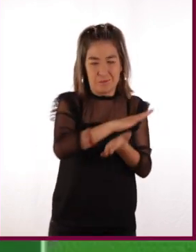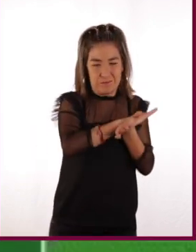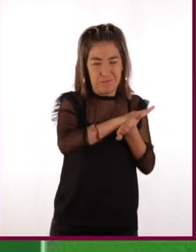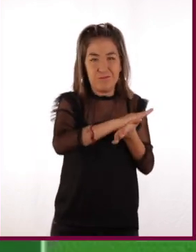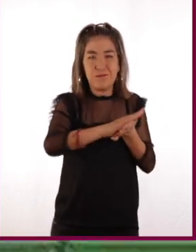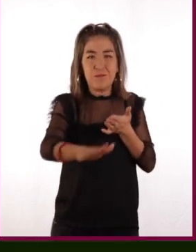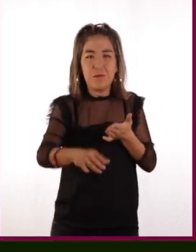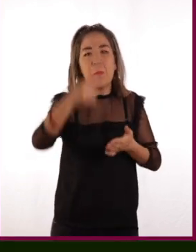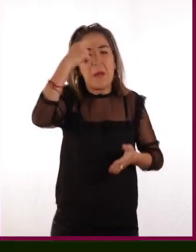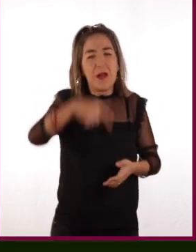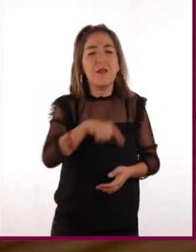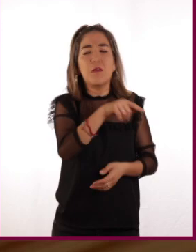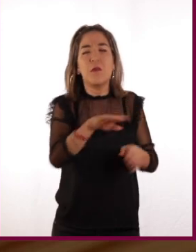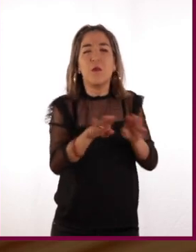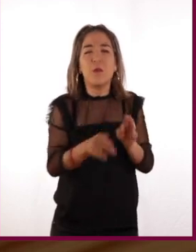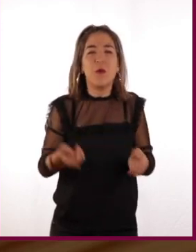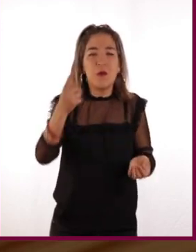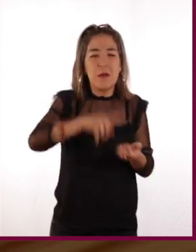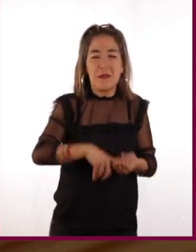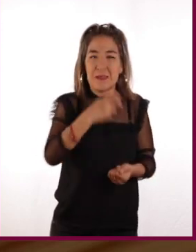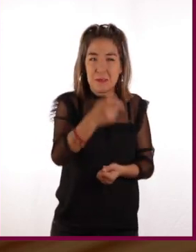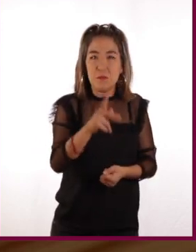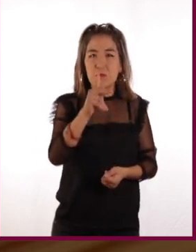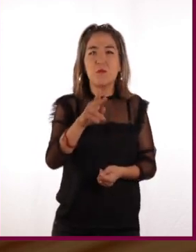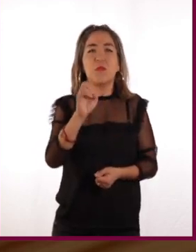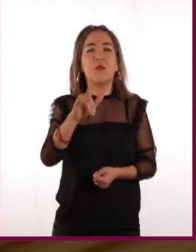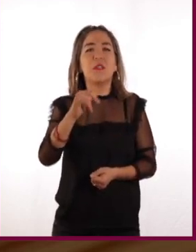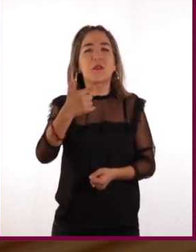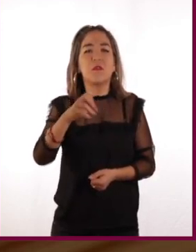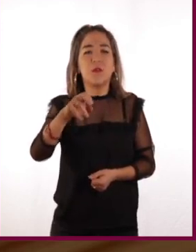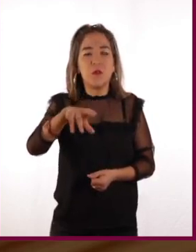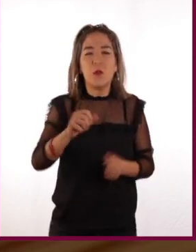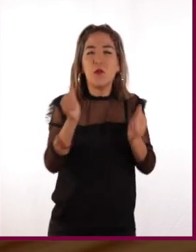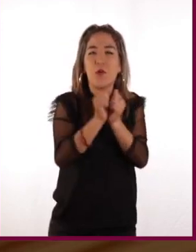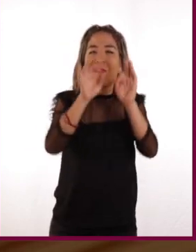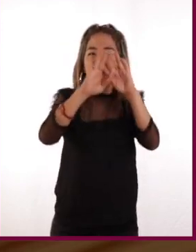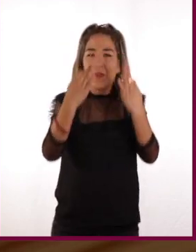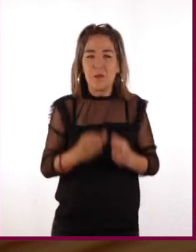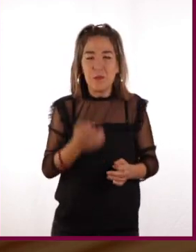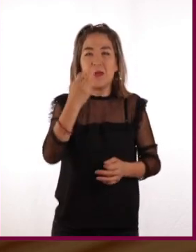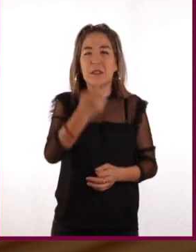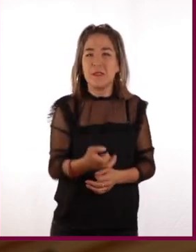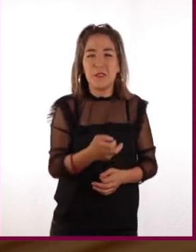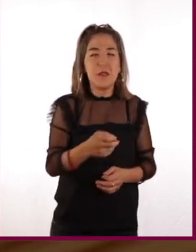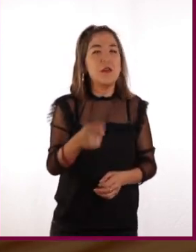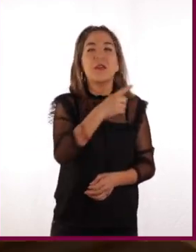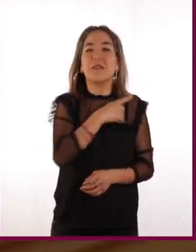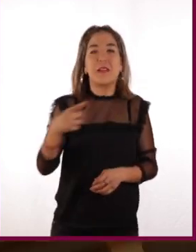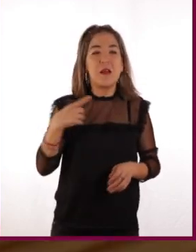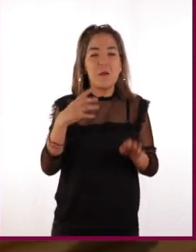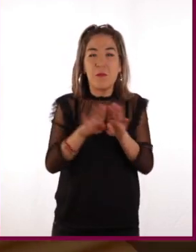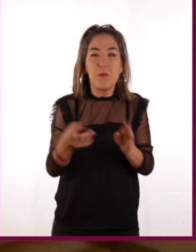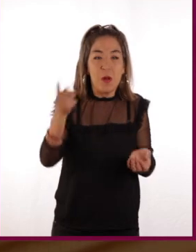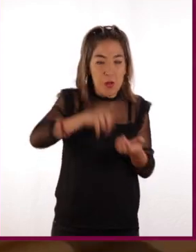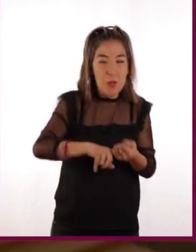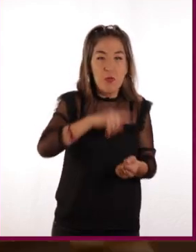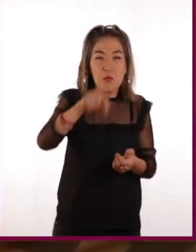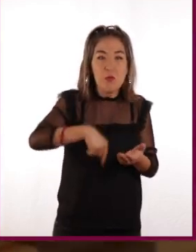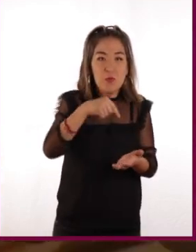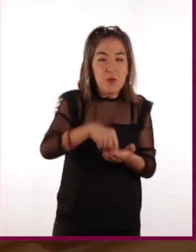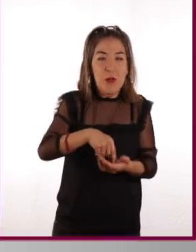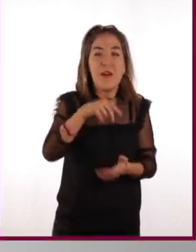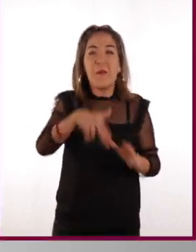que cubren un plano. Para que sea considerada como tal, que el acomodo de dichas figuras geométricas no debe